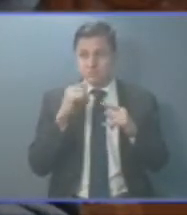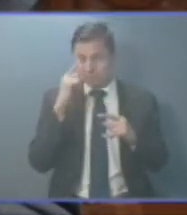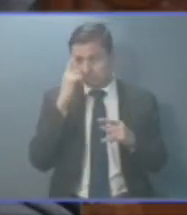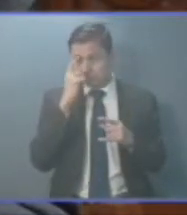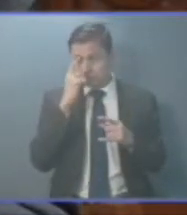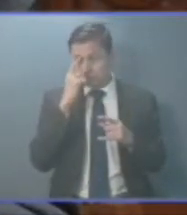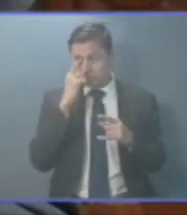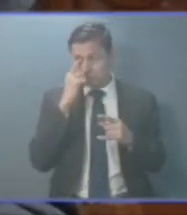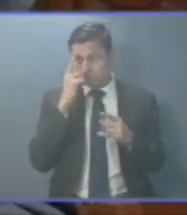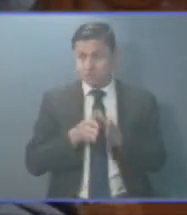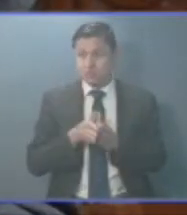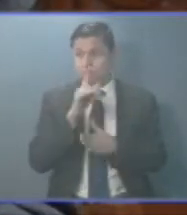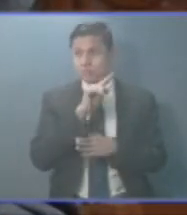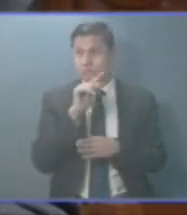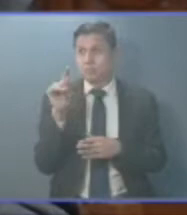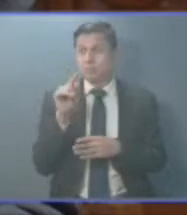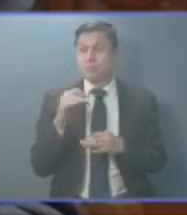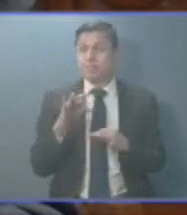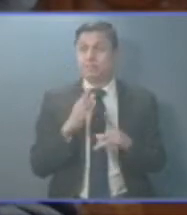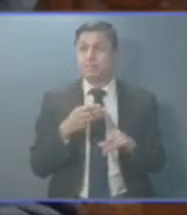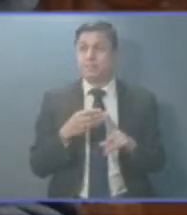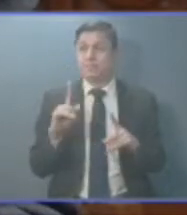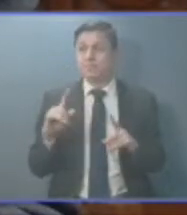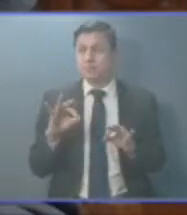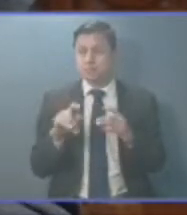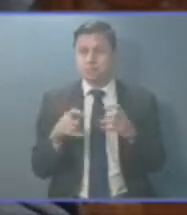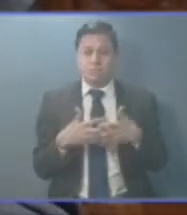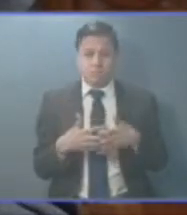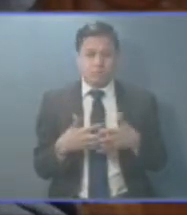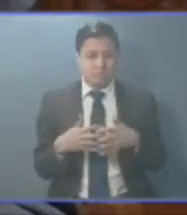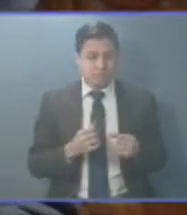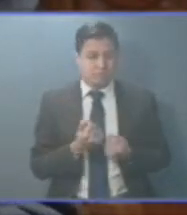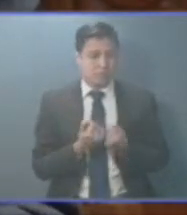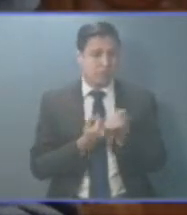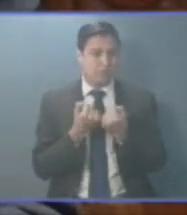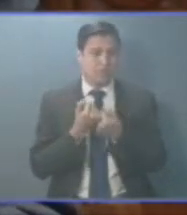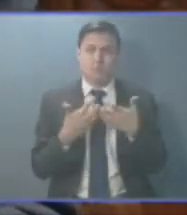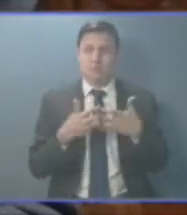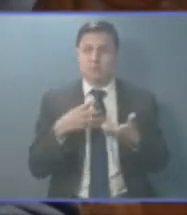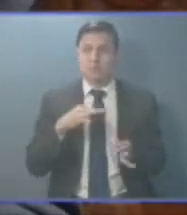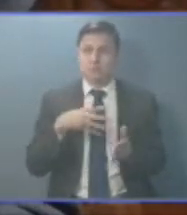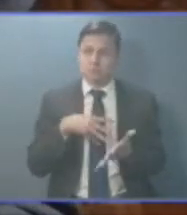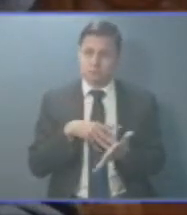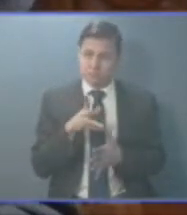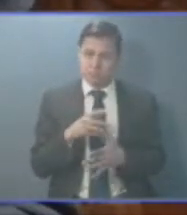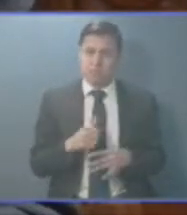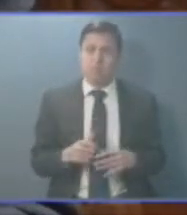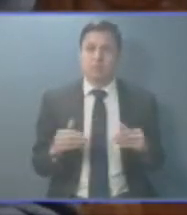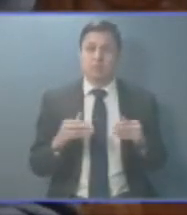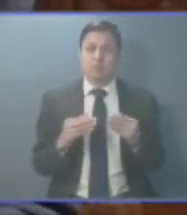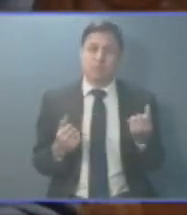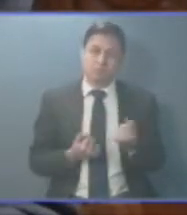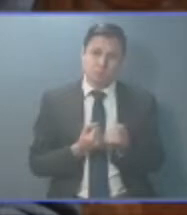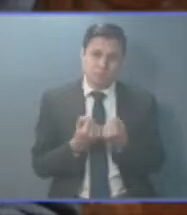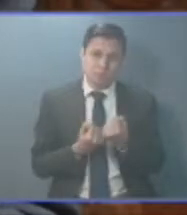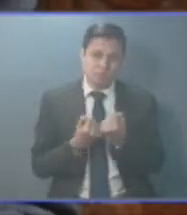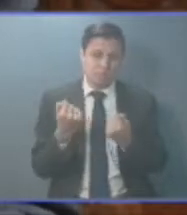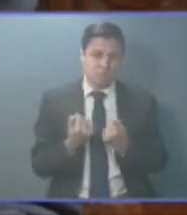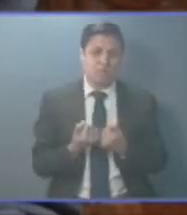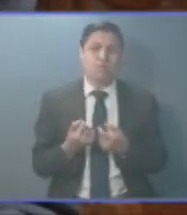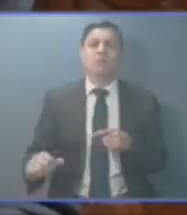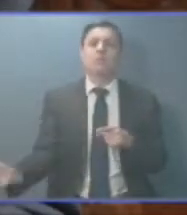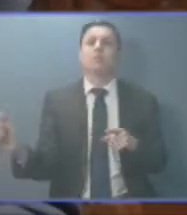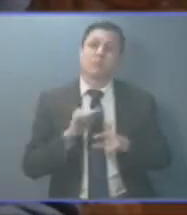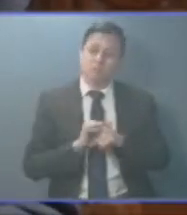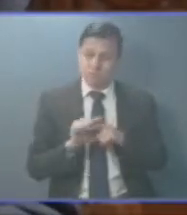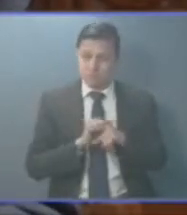instituciones descentralizadas, no empresariales y empresas públicas. Incorpórese para el